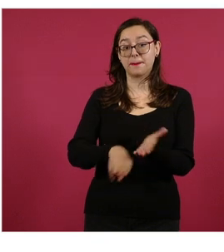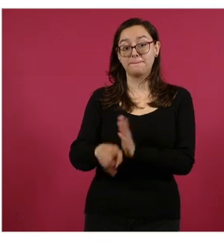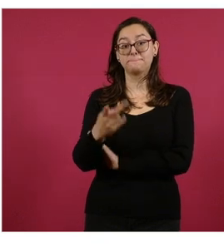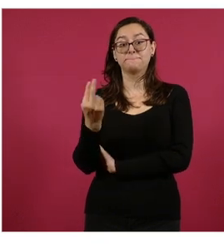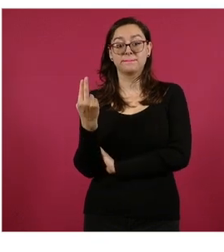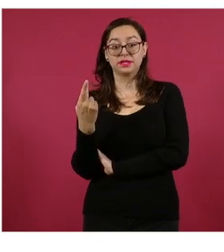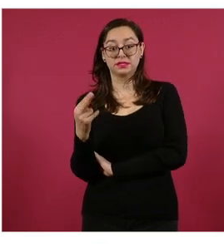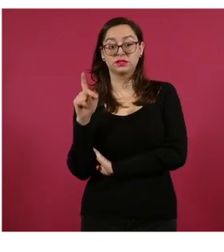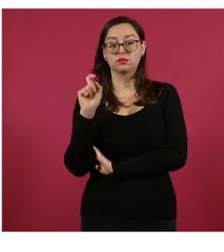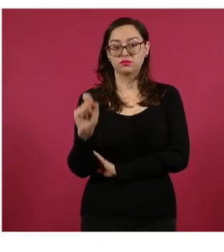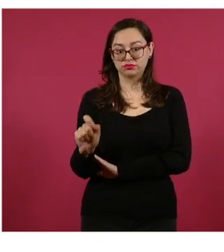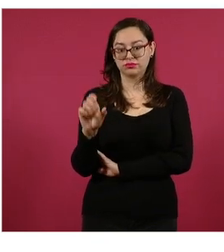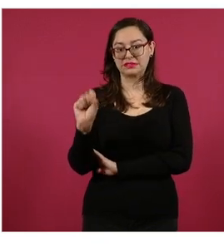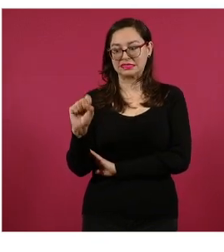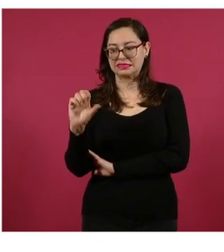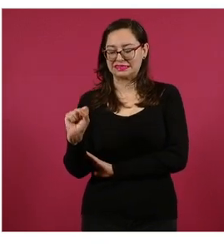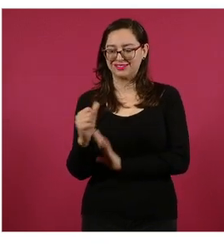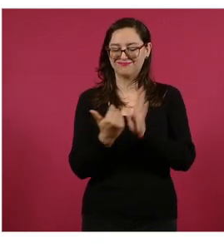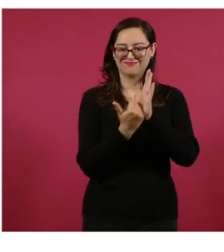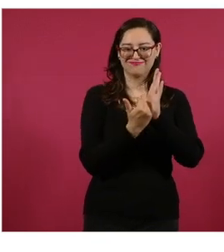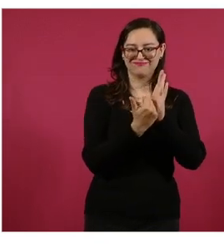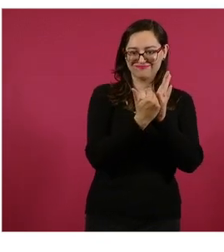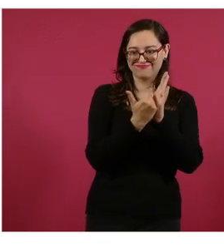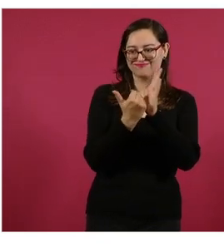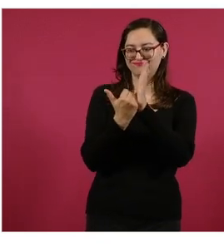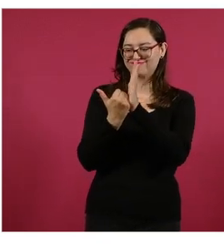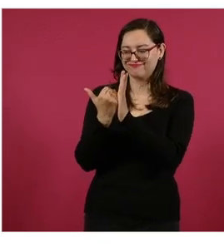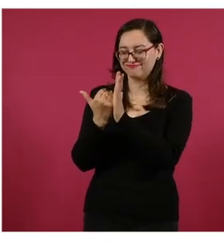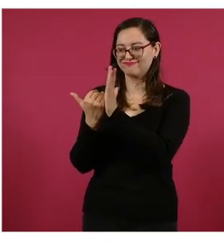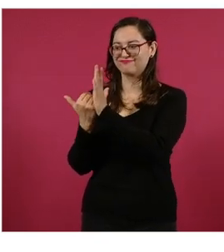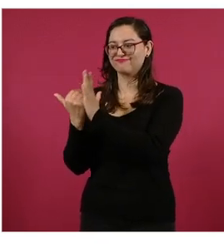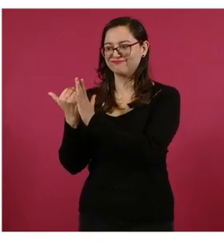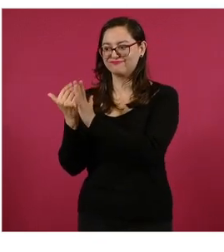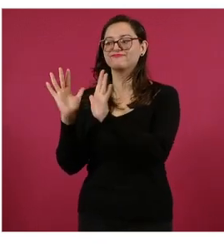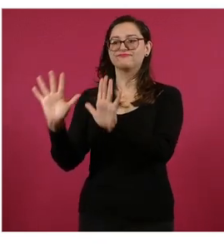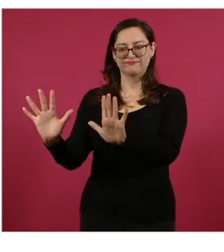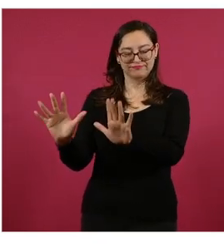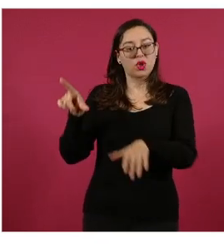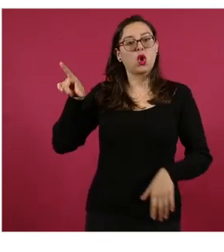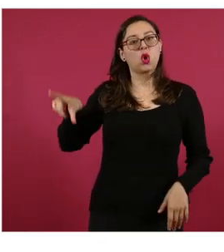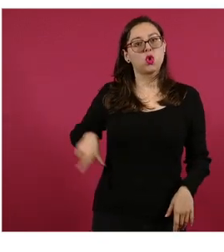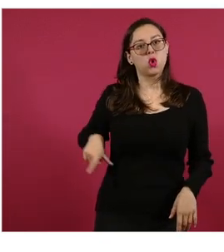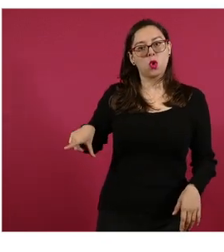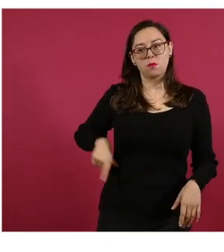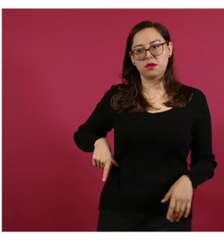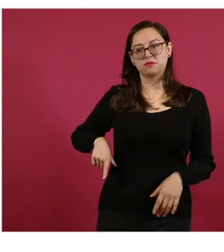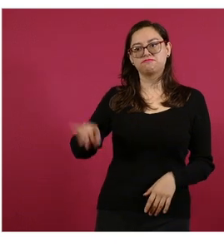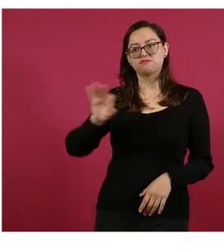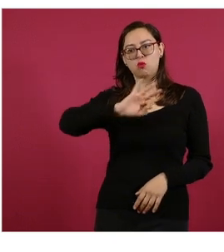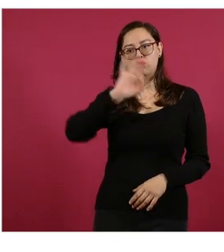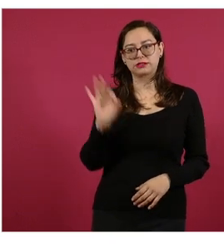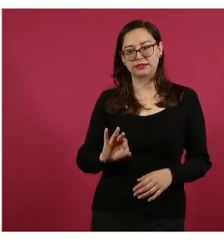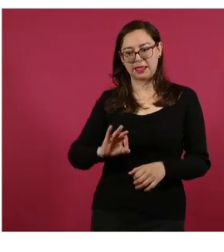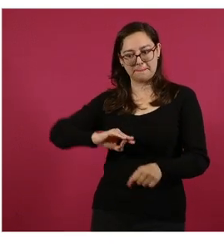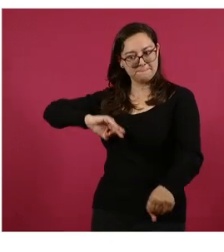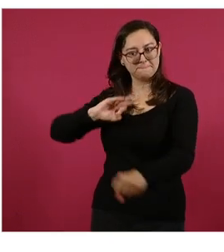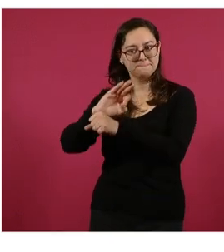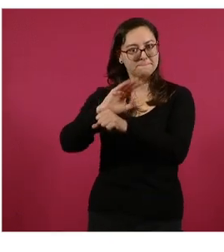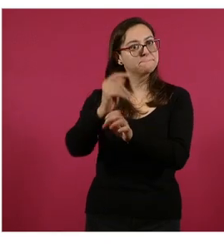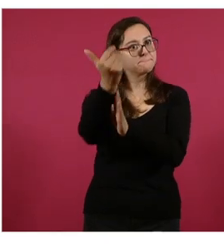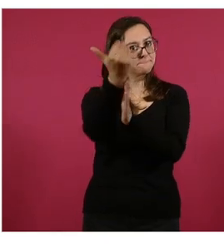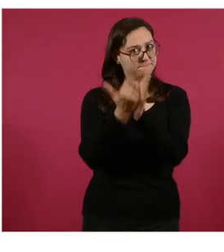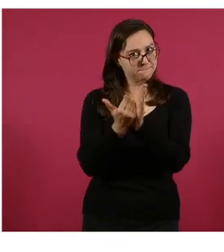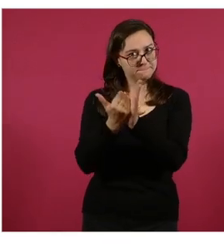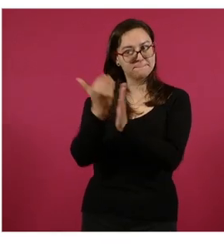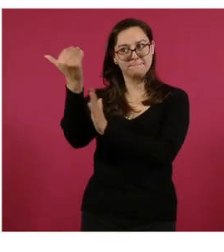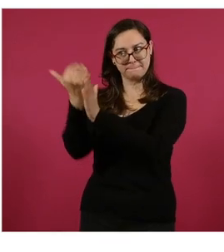$25.60. Como sabemos y lo hemos planteado aquí, en consecuencia tenemos incentivos fiscales, una vez más, 12.6% para